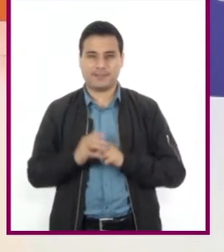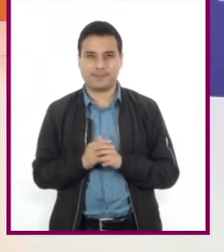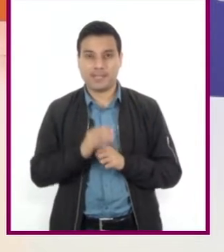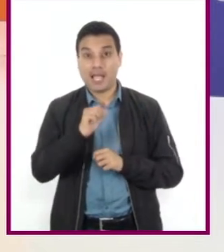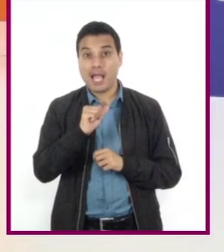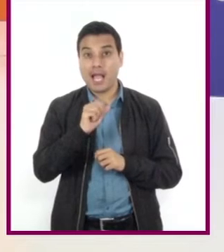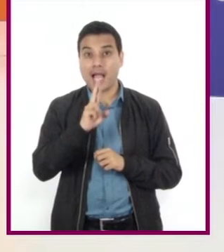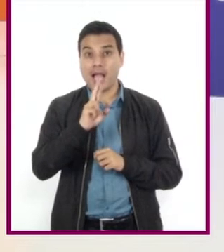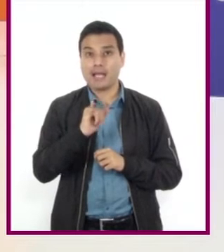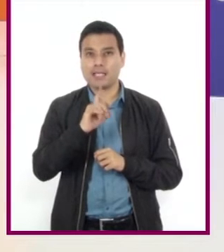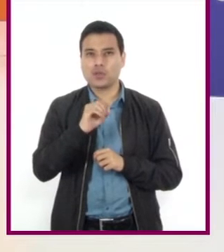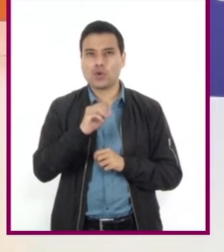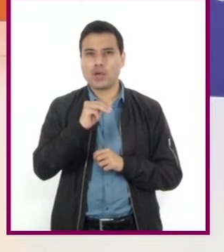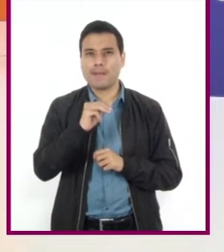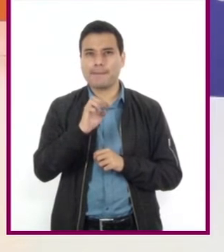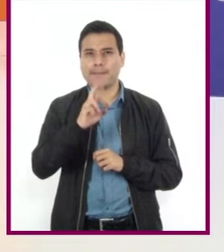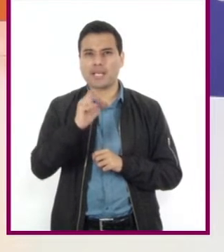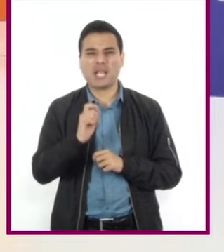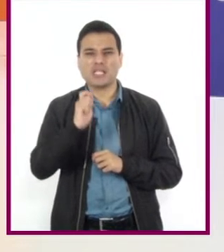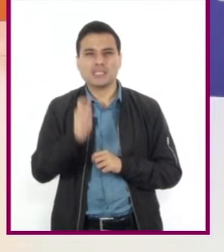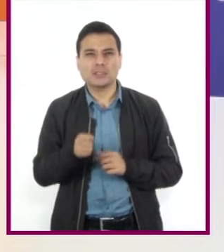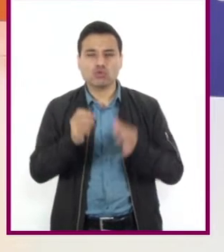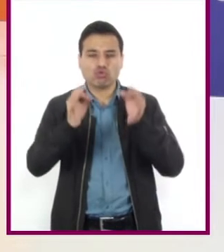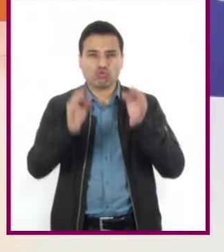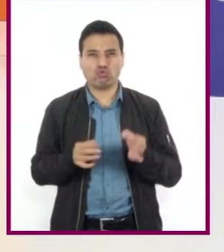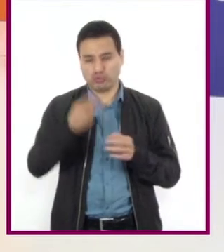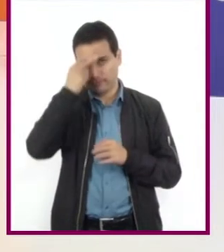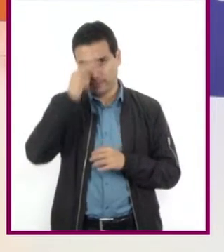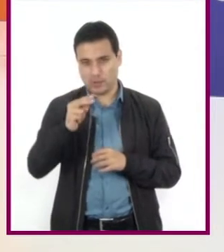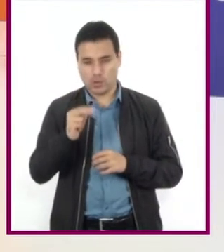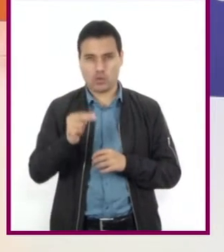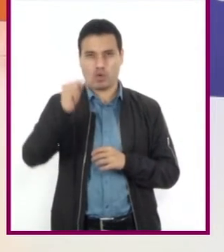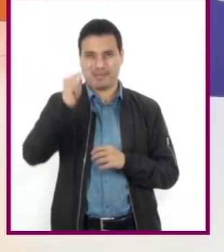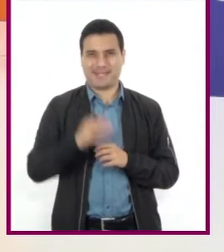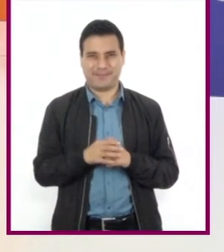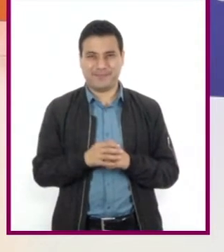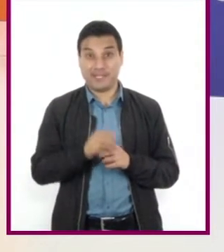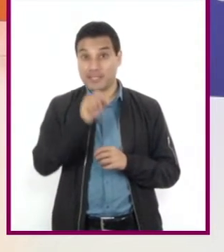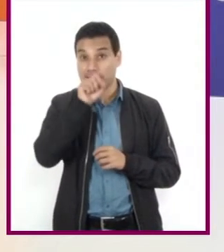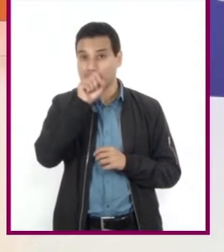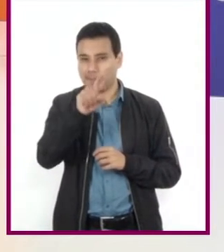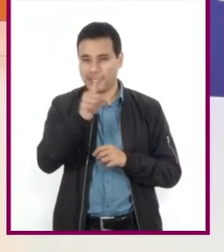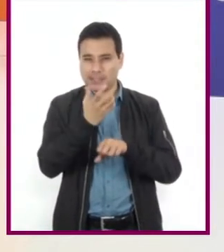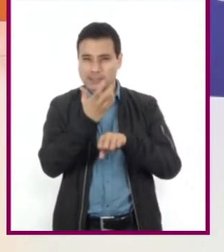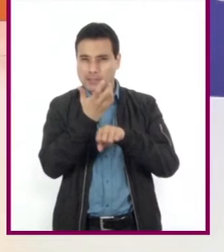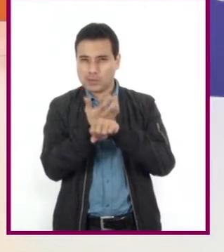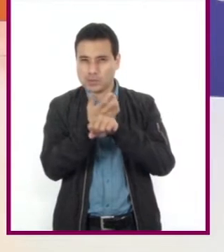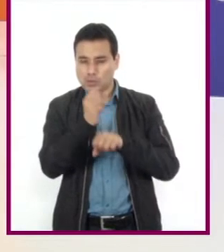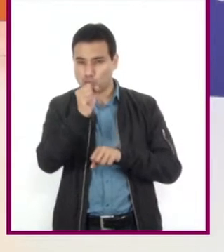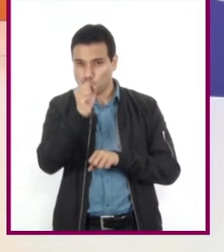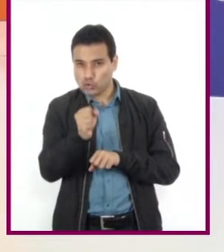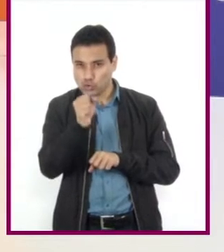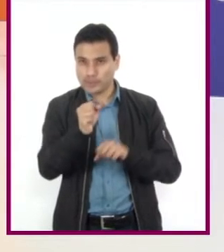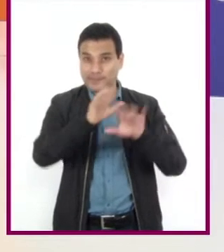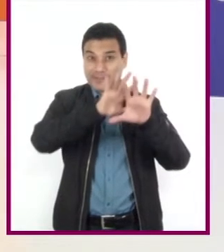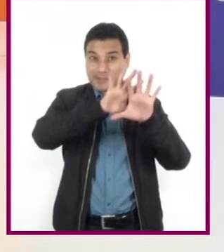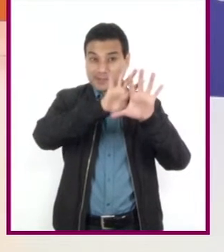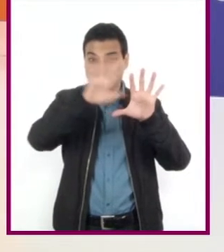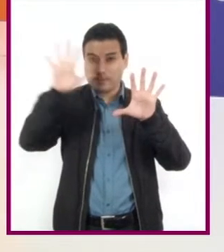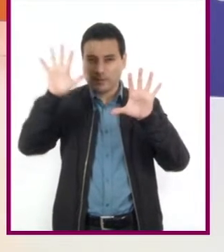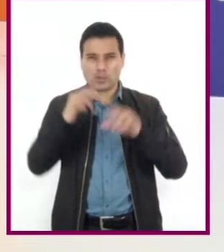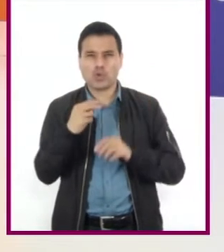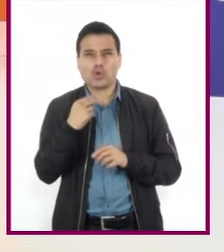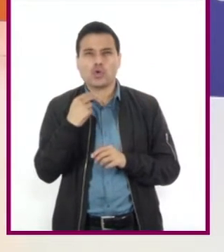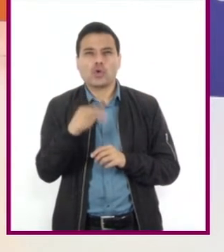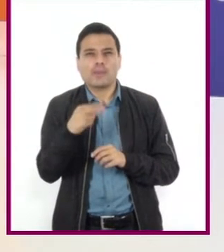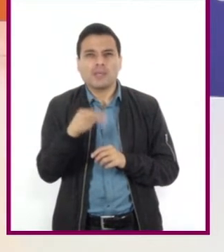América, situada al norte del actual territorio mexicano y una parte del suroeste de Estados Unidos, como su nombre lo indica, fue una